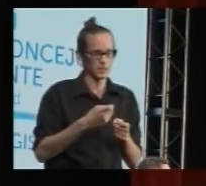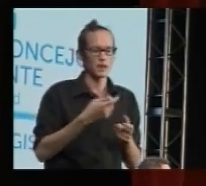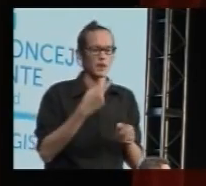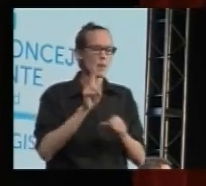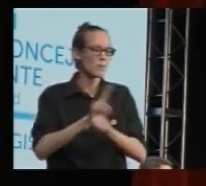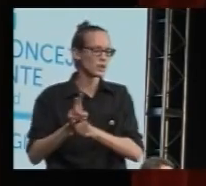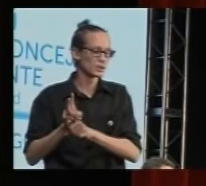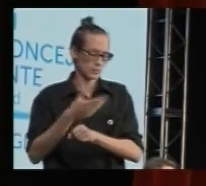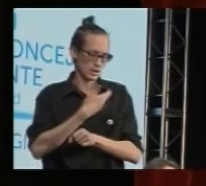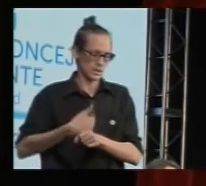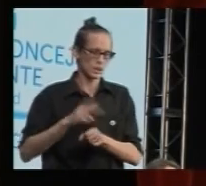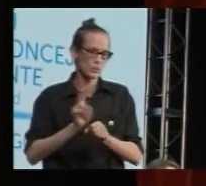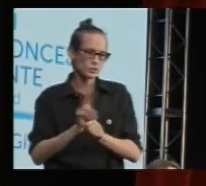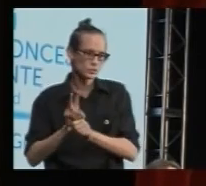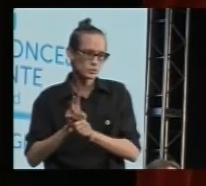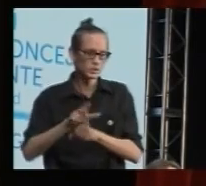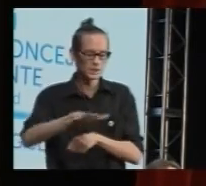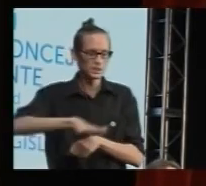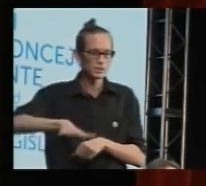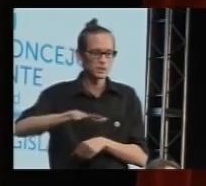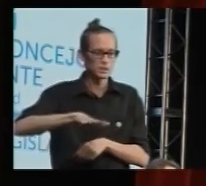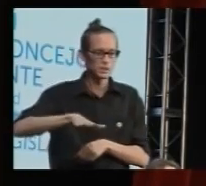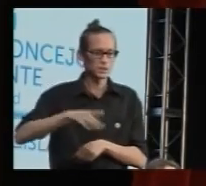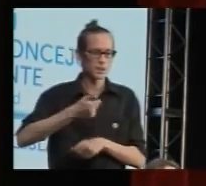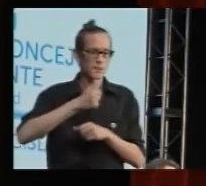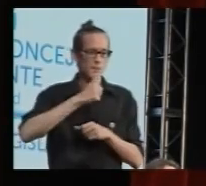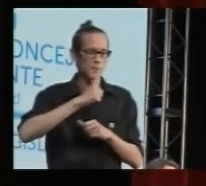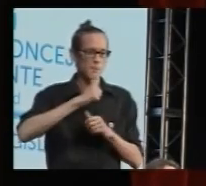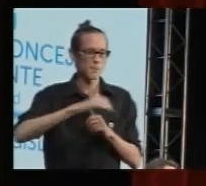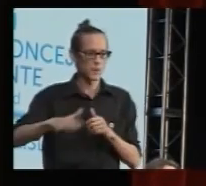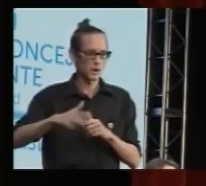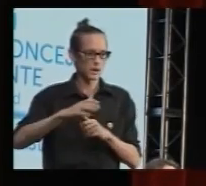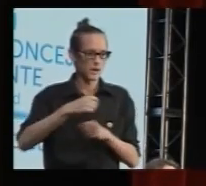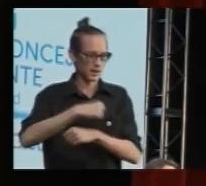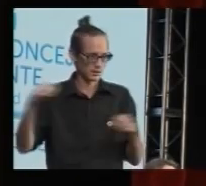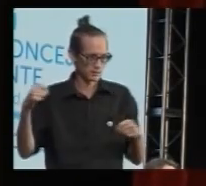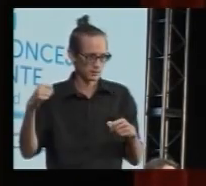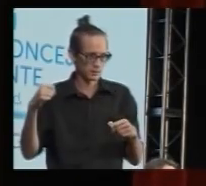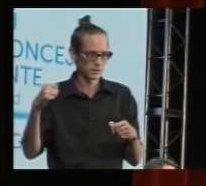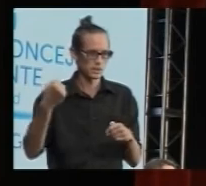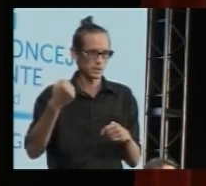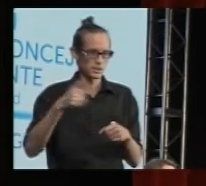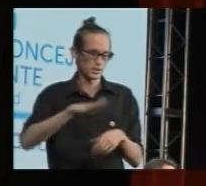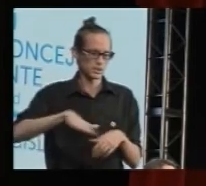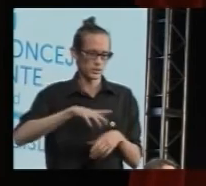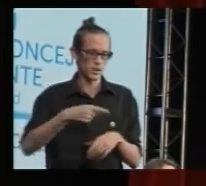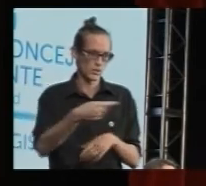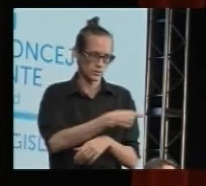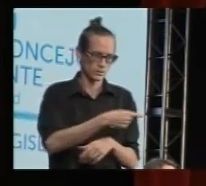de 500 hectáreas de bañado en la zona de Bajada Grande, en la zona oeste de la ciudad,